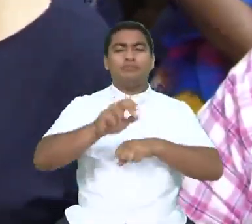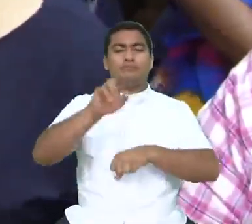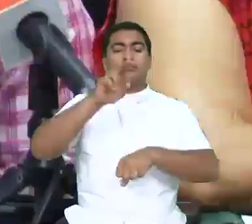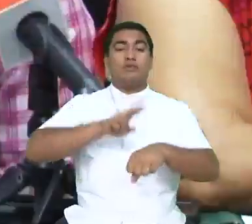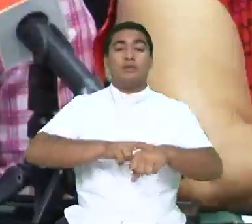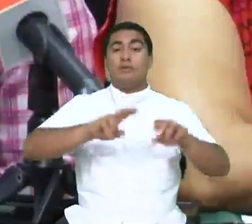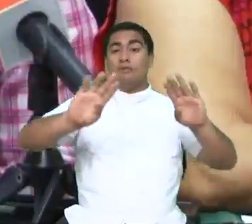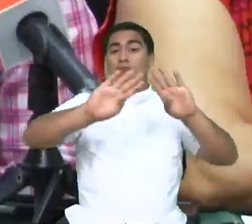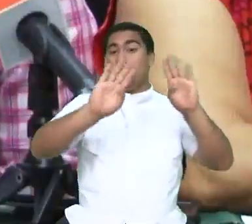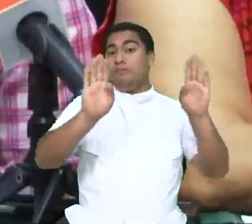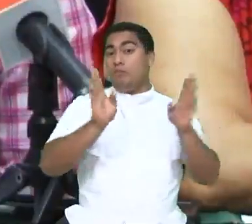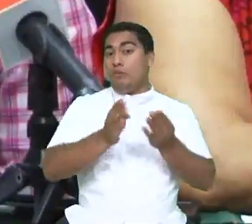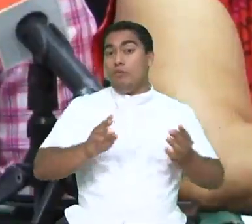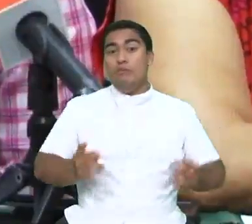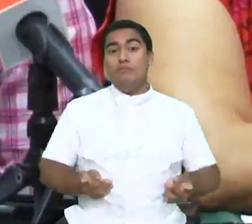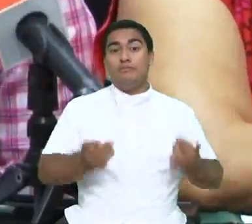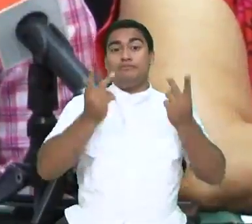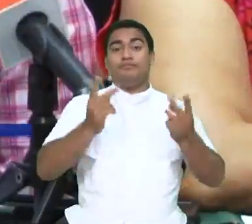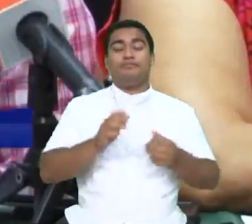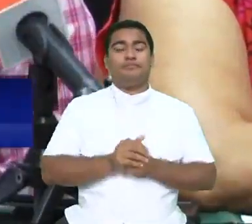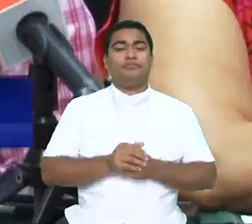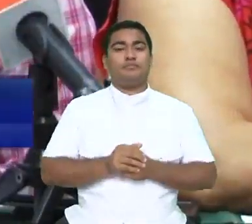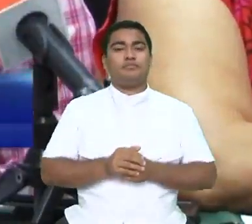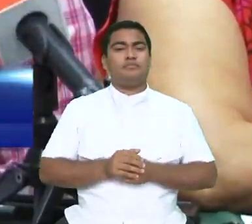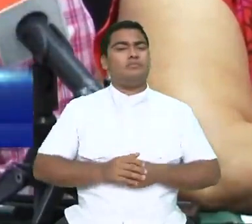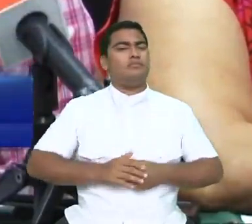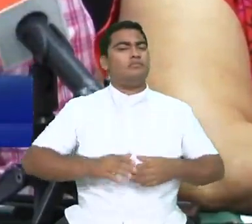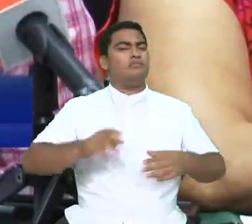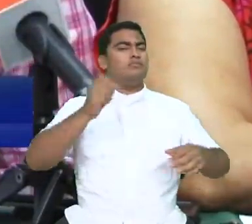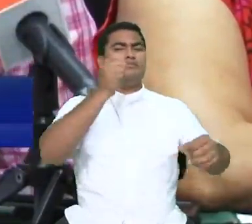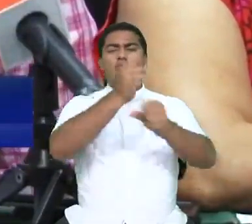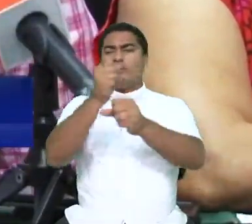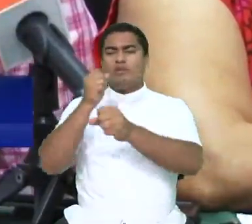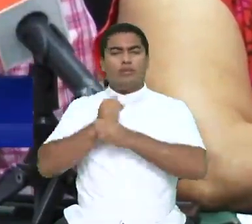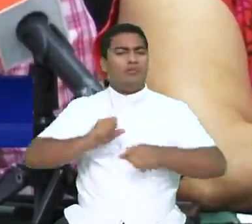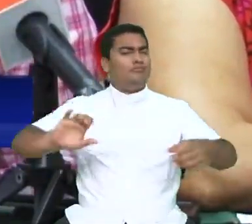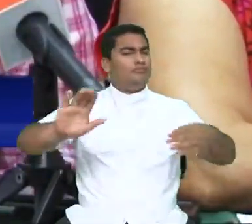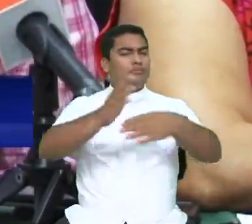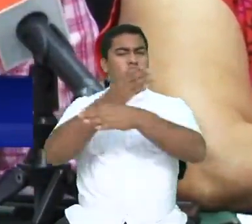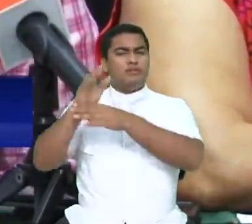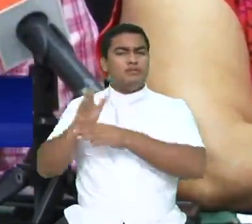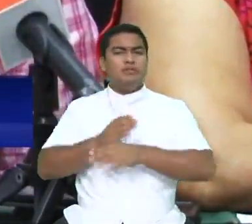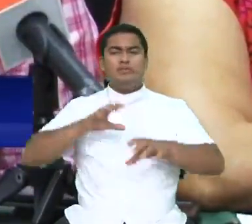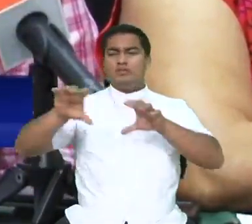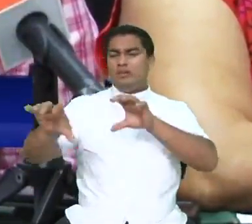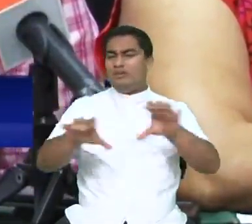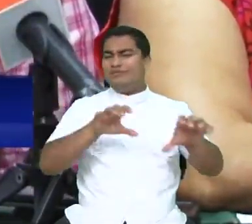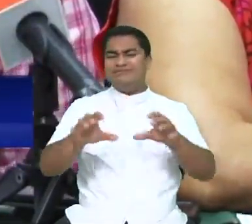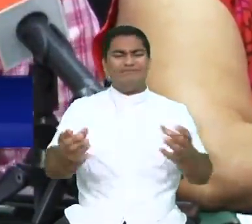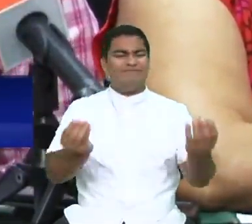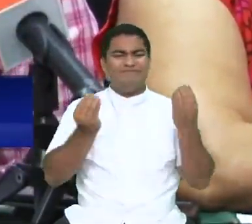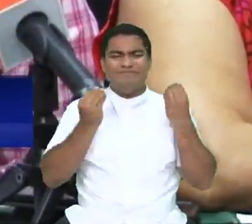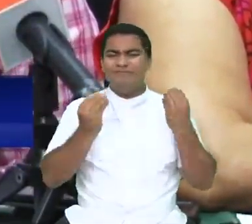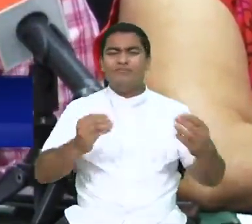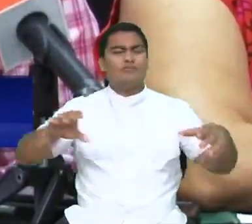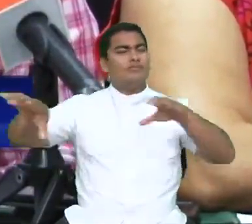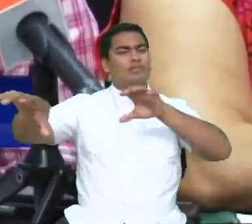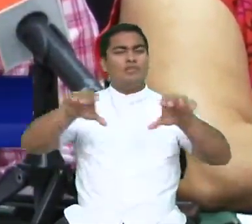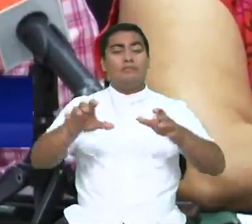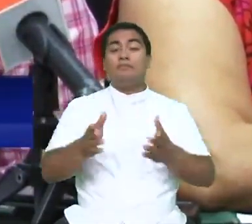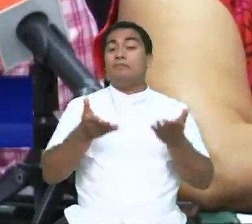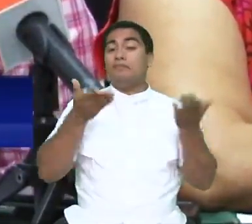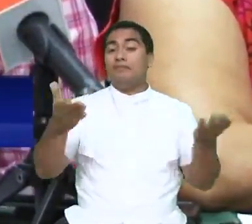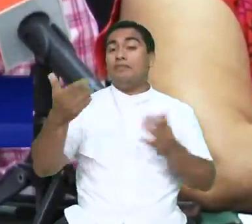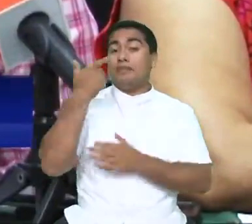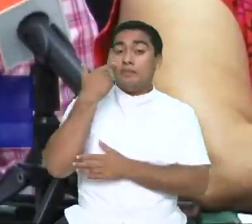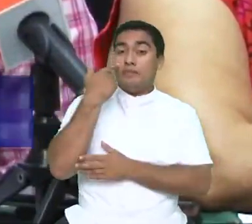la Vida. En cada espacio de trabajo estamos en una jornada de actividades sindicales para